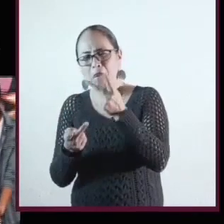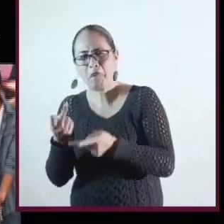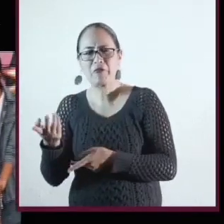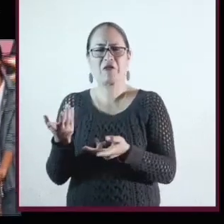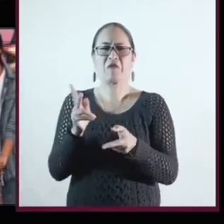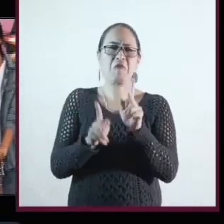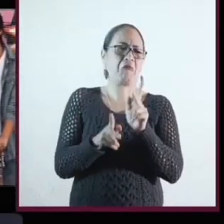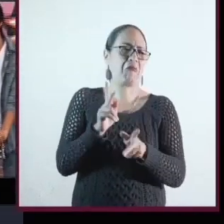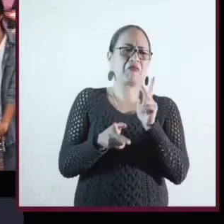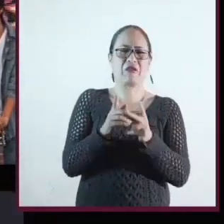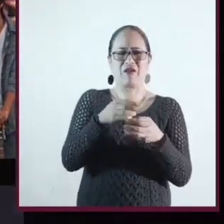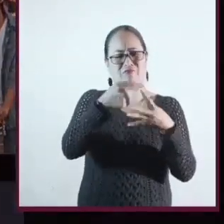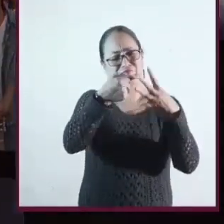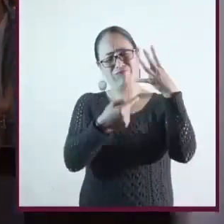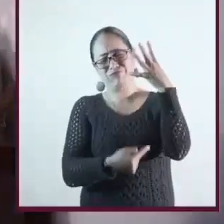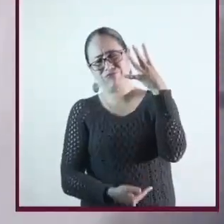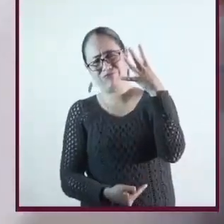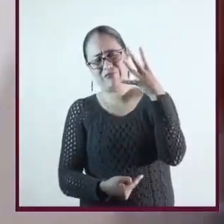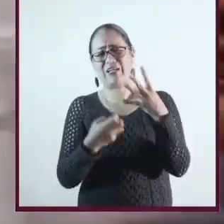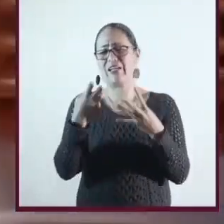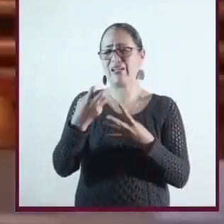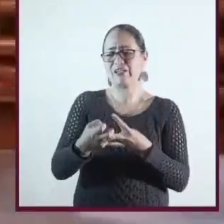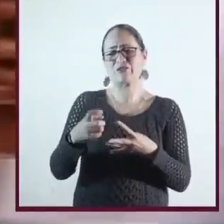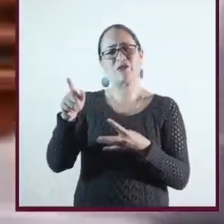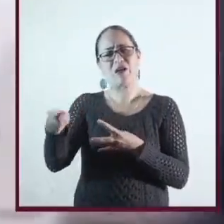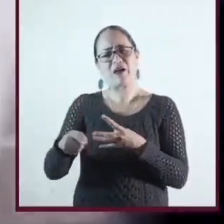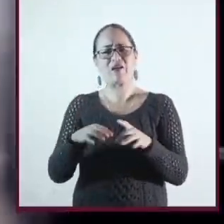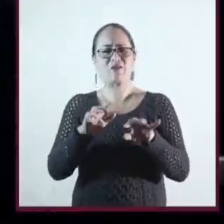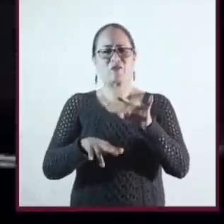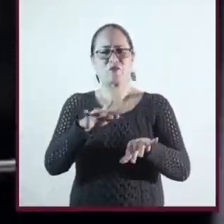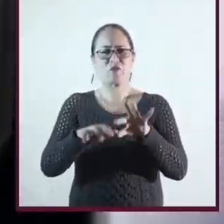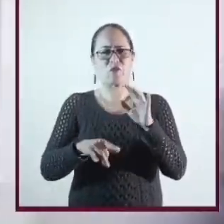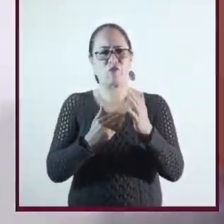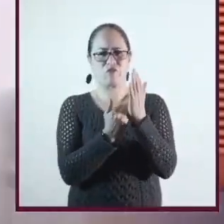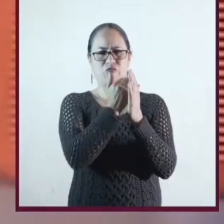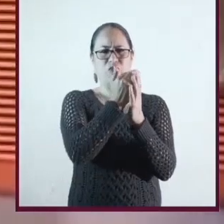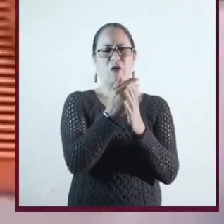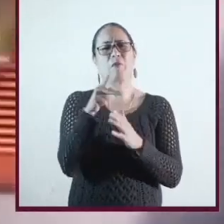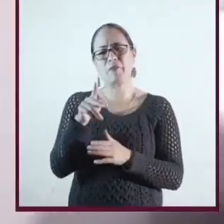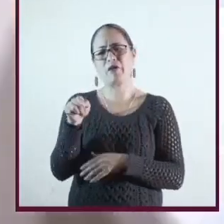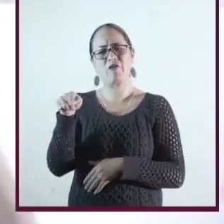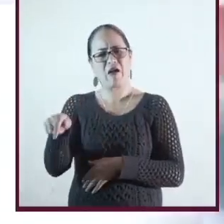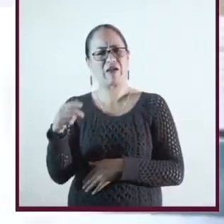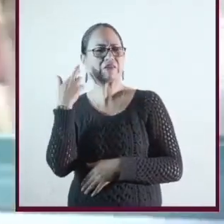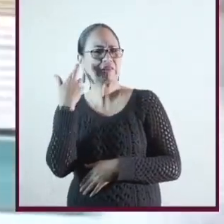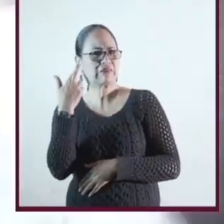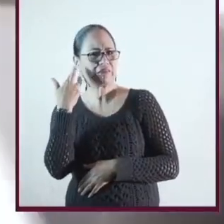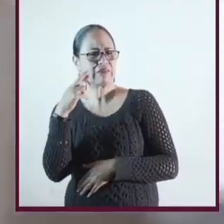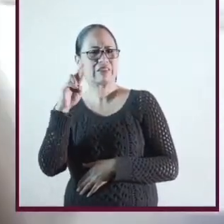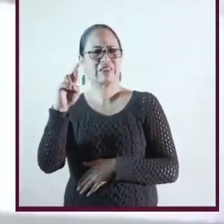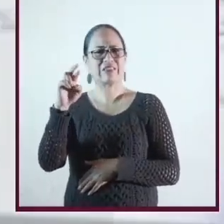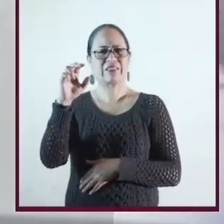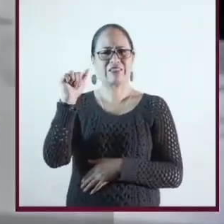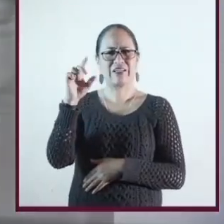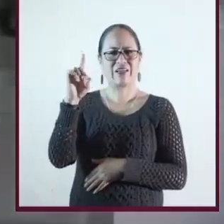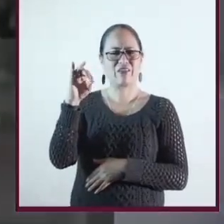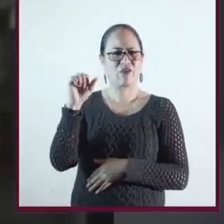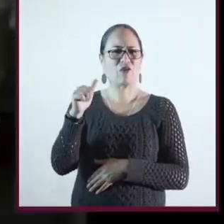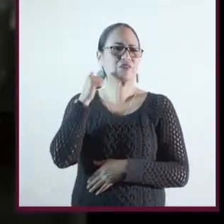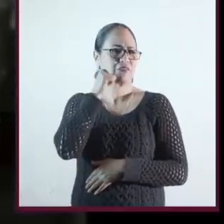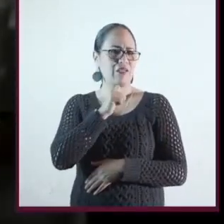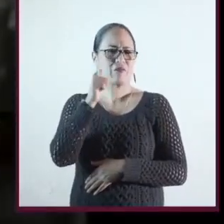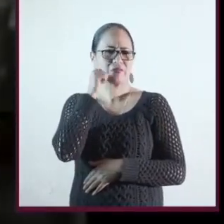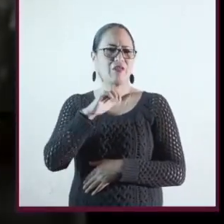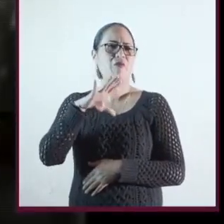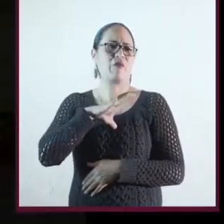comunicación tradicionales, sabemos que la radio siempre está presente para entrar en comunicación. La radio ayudó a